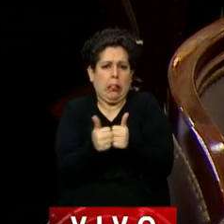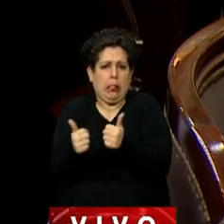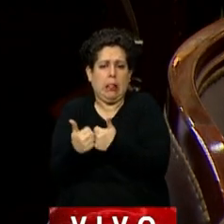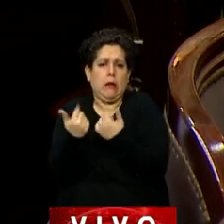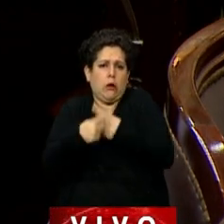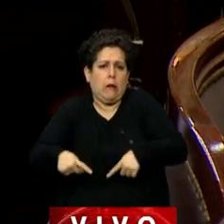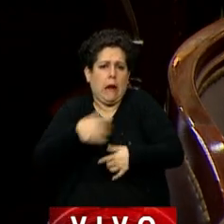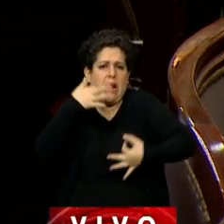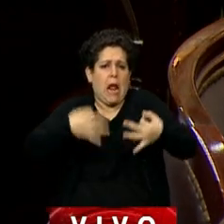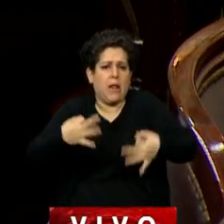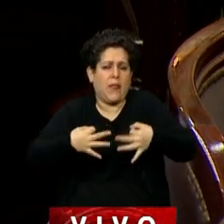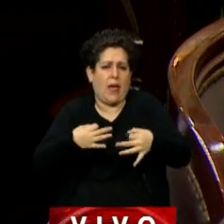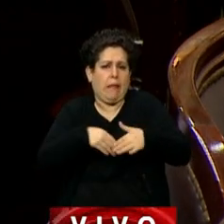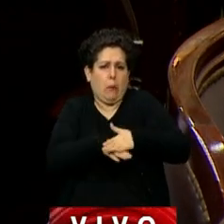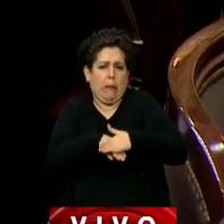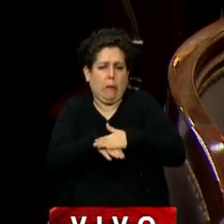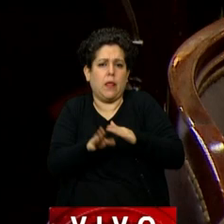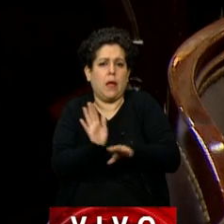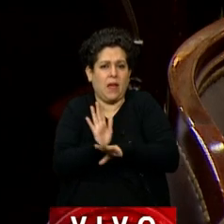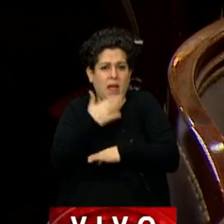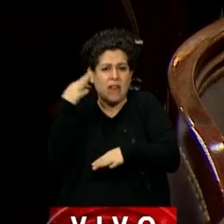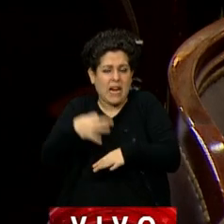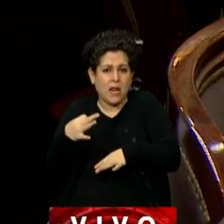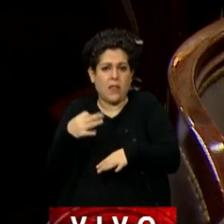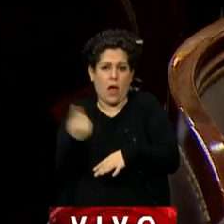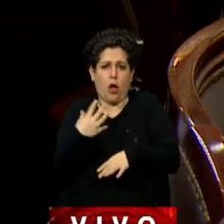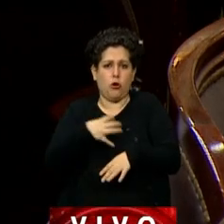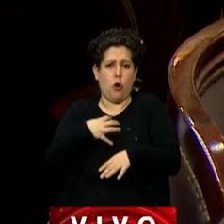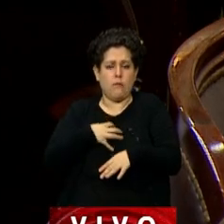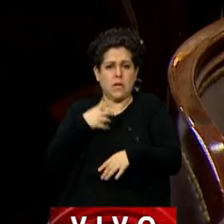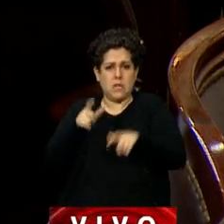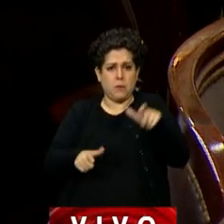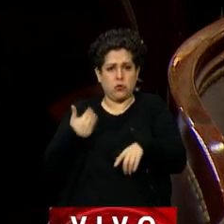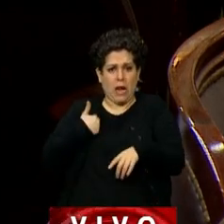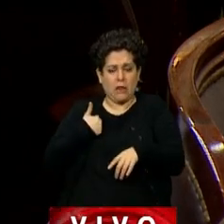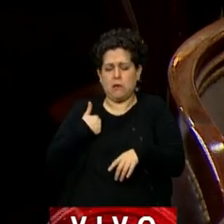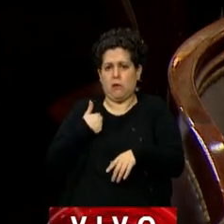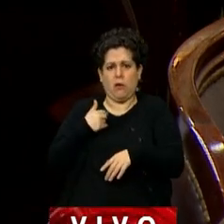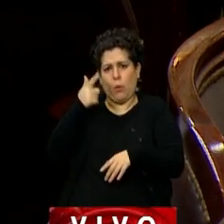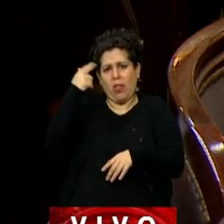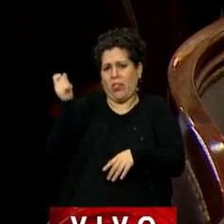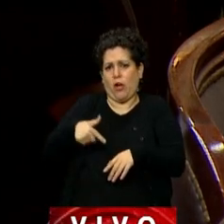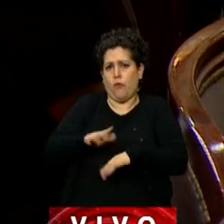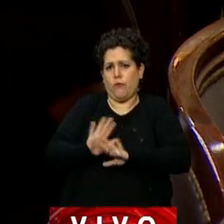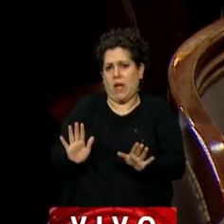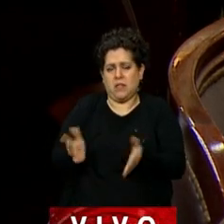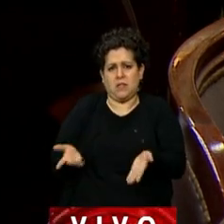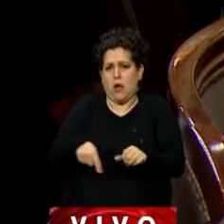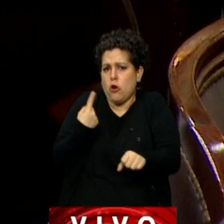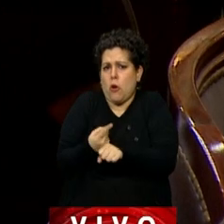de realidades inexorables que erosionan la confianza de los argentinos en las instituciones y nos impiden ser